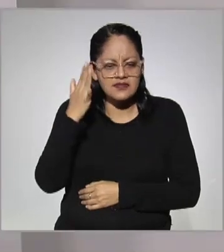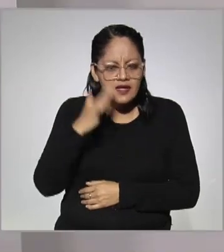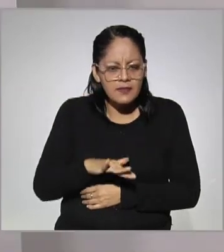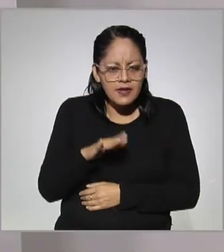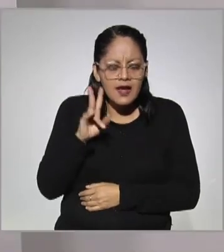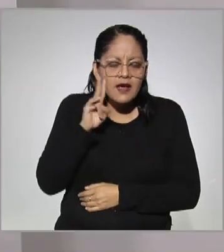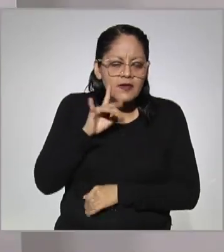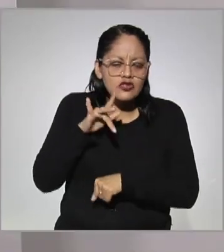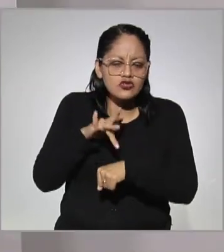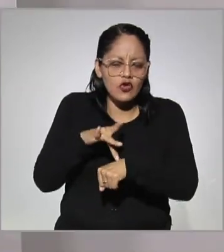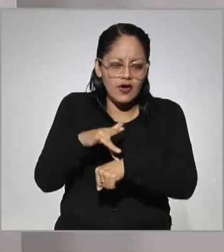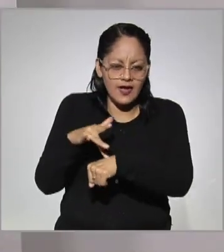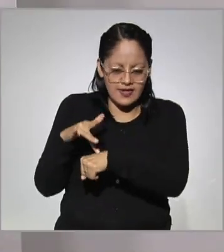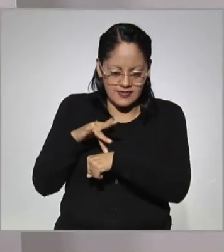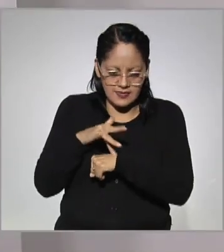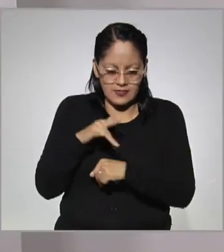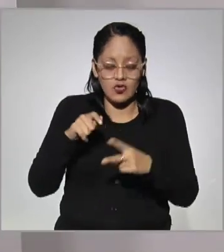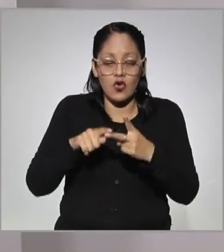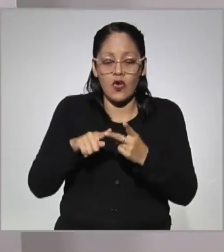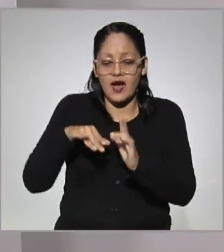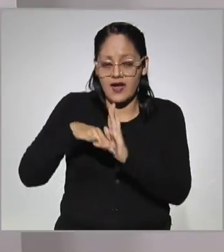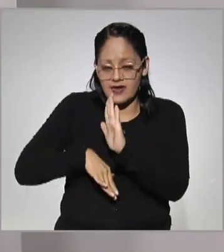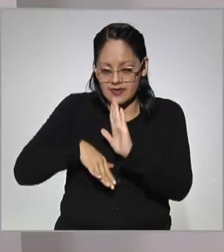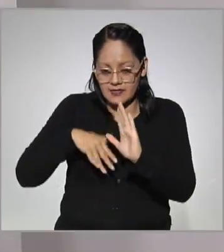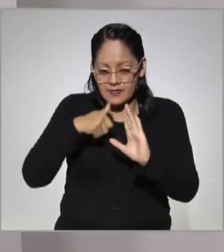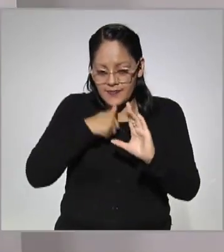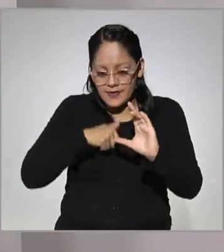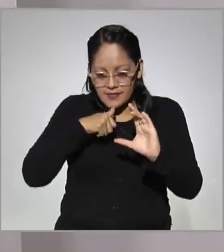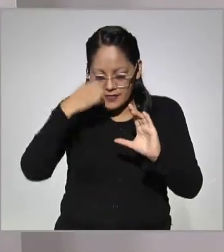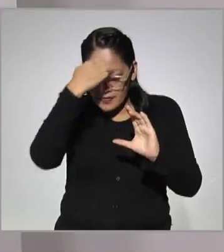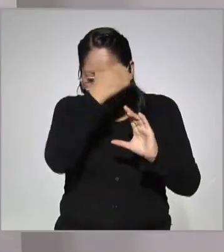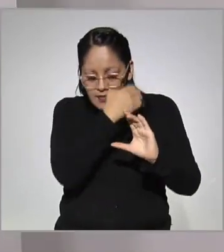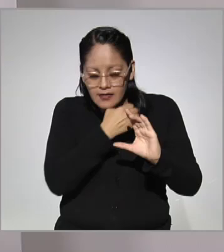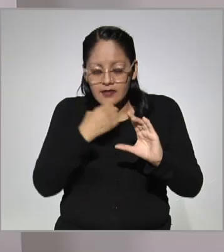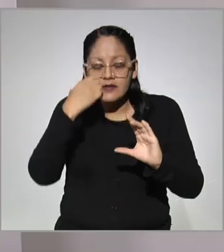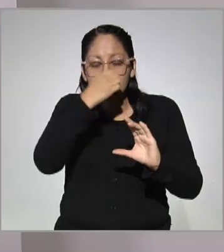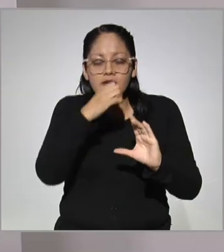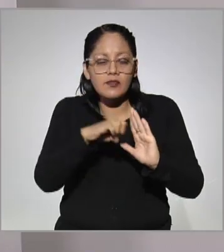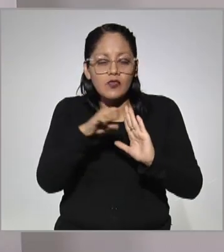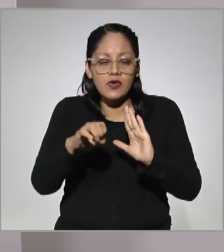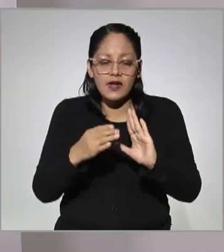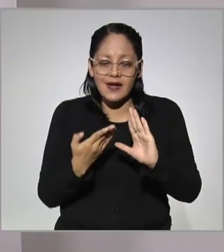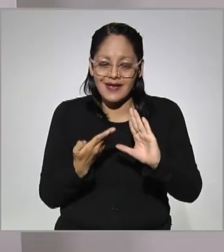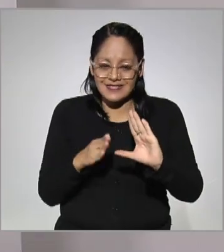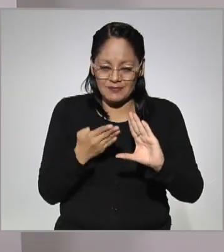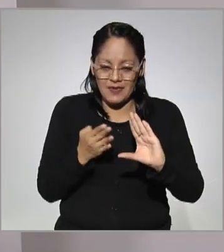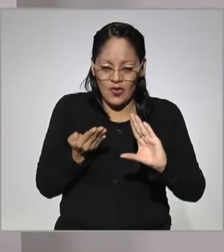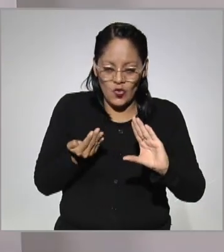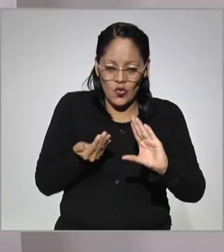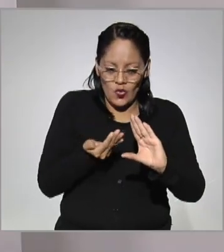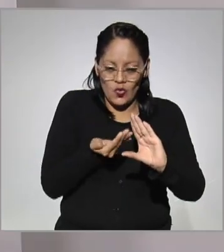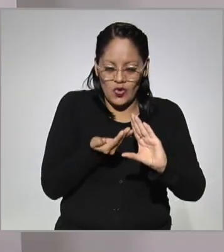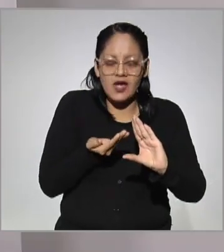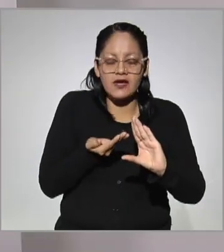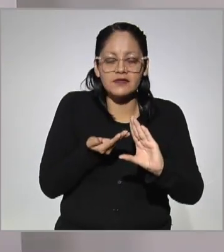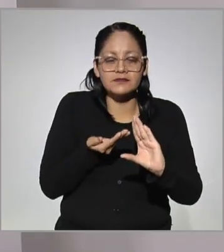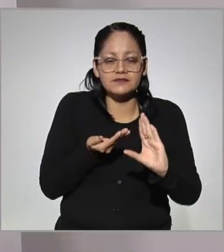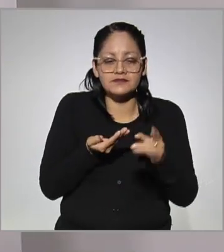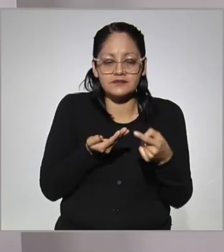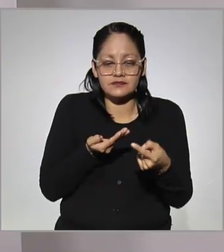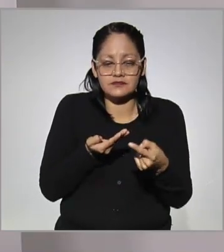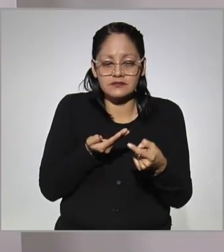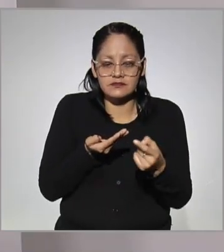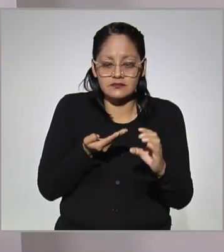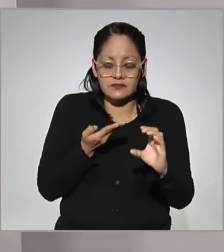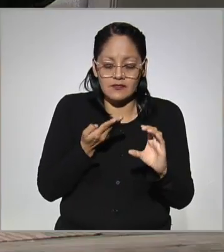tacto o cuando hacemos la revisión genital, vaginal, cuando ponemos el espejo, que nosotros le llamamos espejo, pero